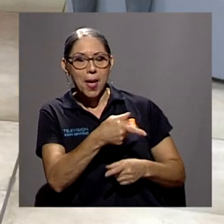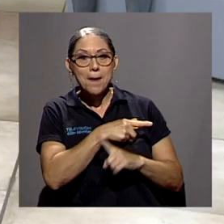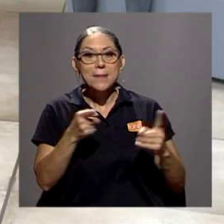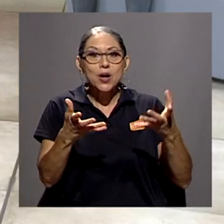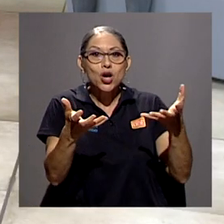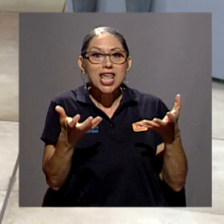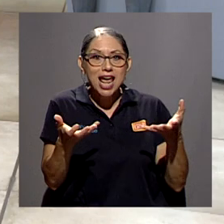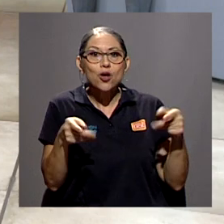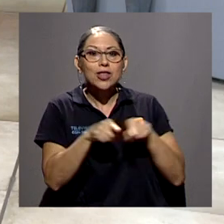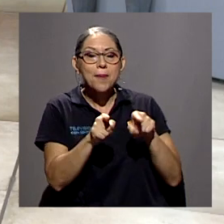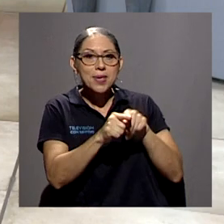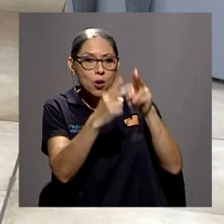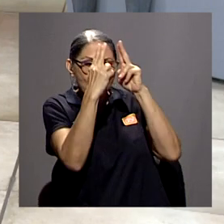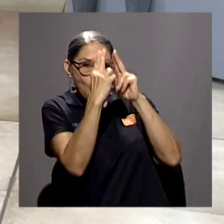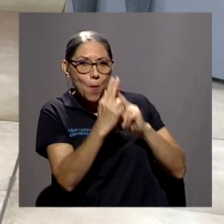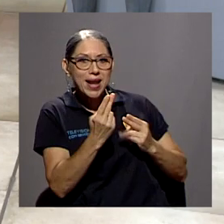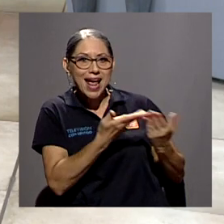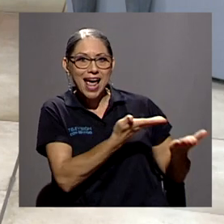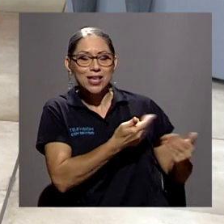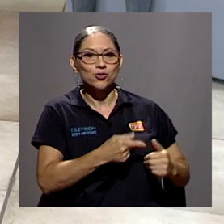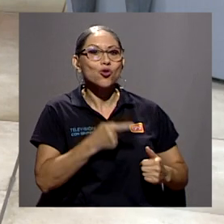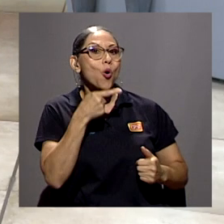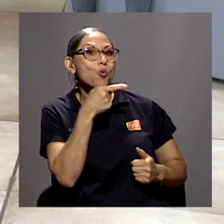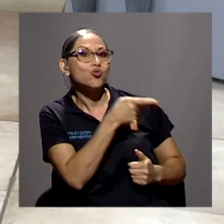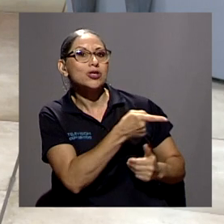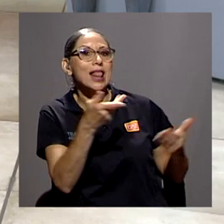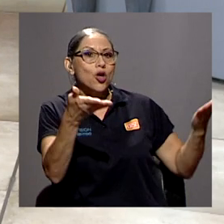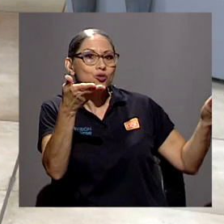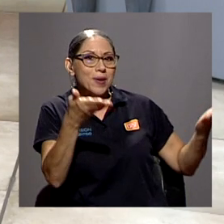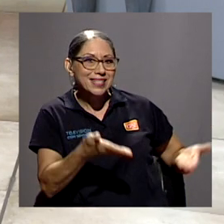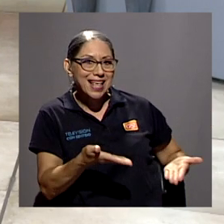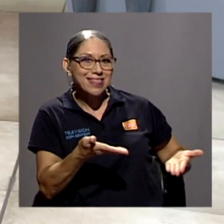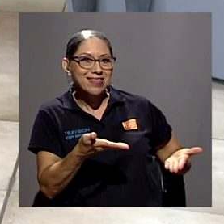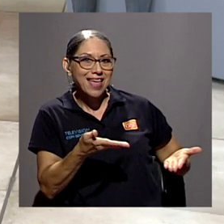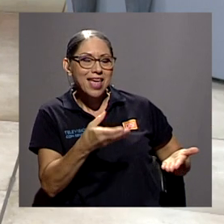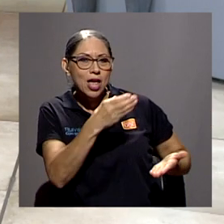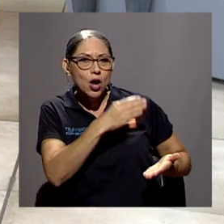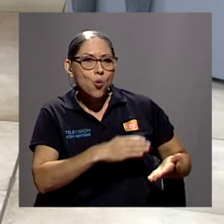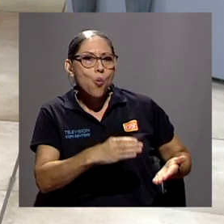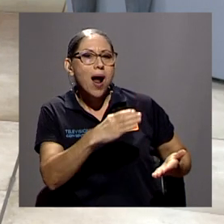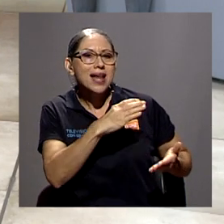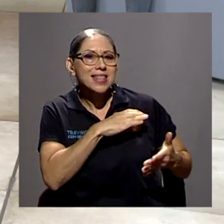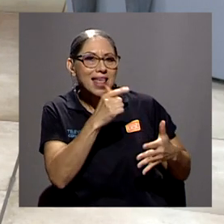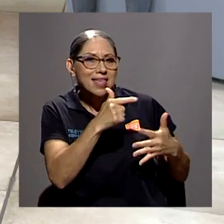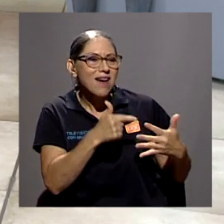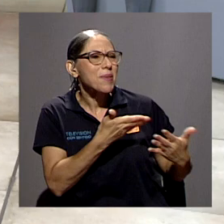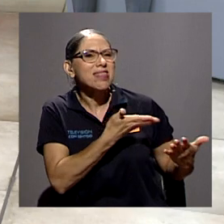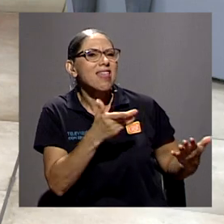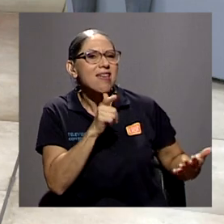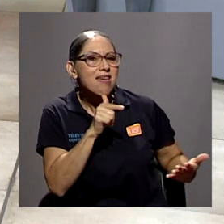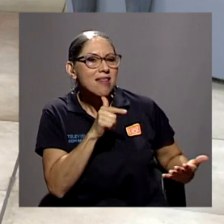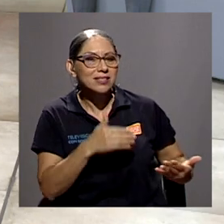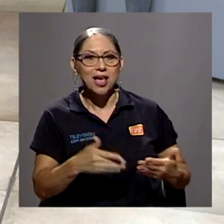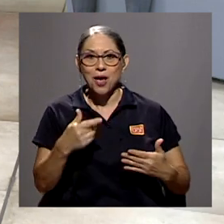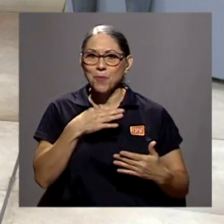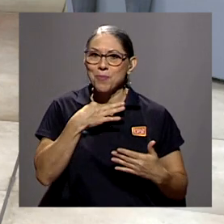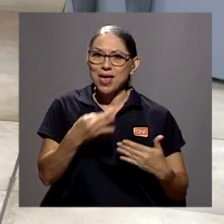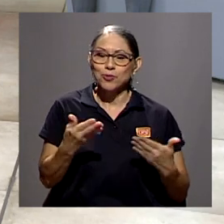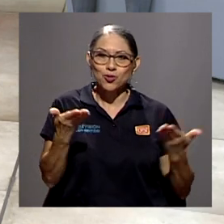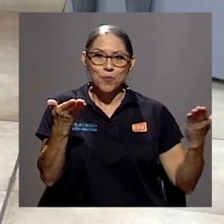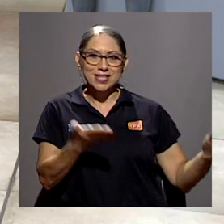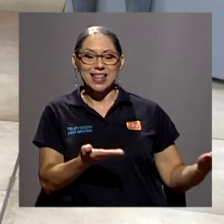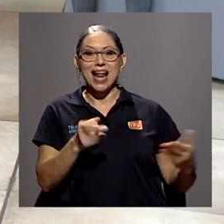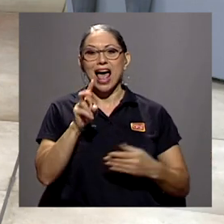un homenaje a ellos también entonces yo quiero que usted me los presente cualitativamente muy bien pero me da mucho gusto presentarles a